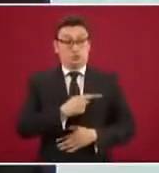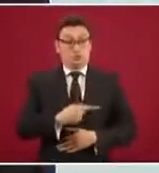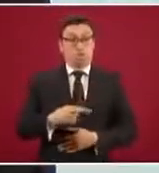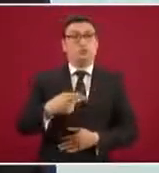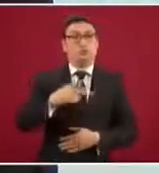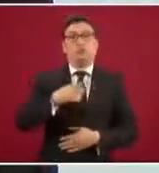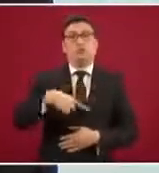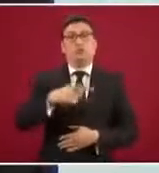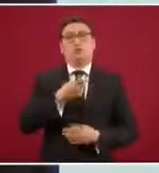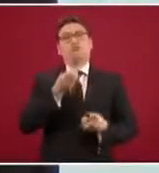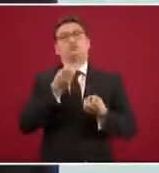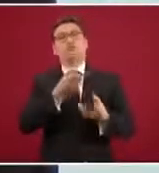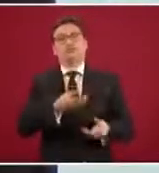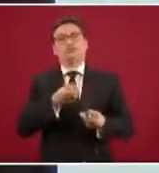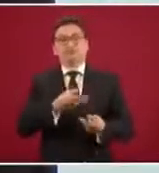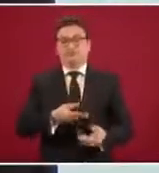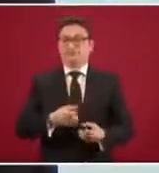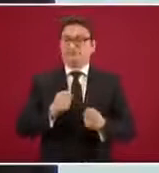les va a llegar